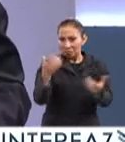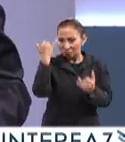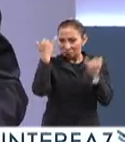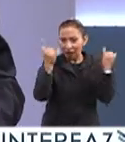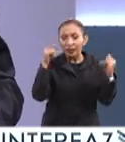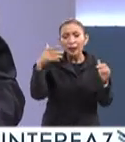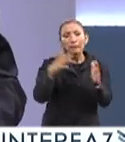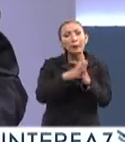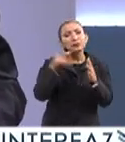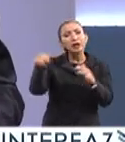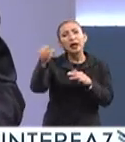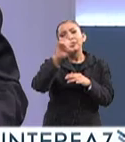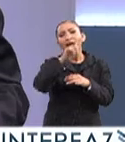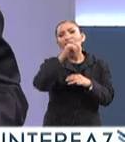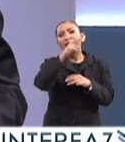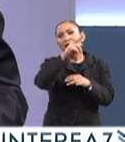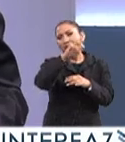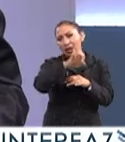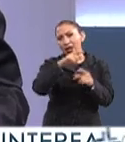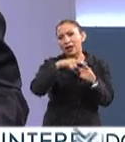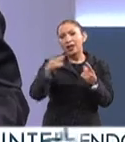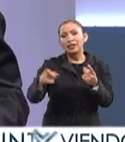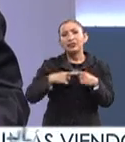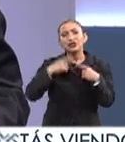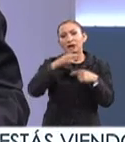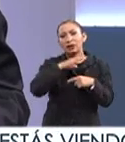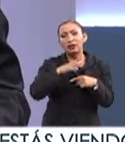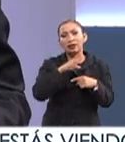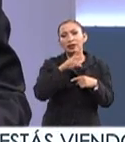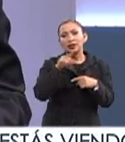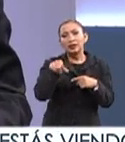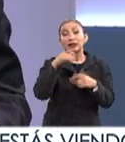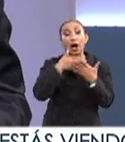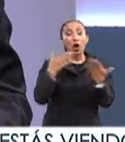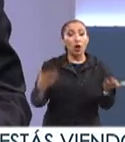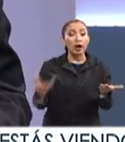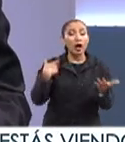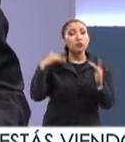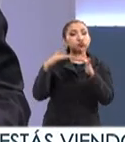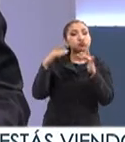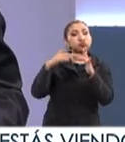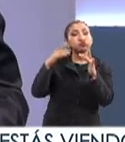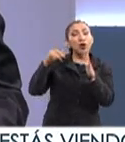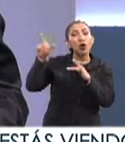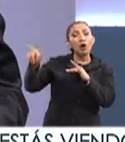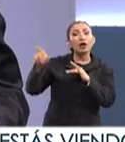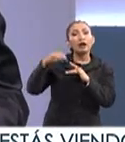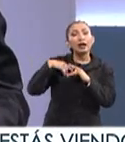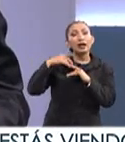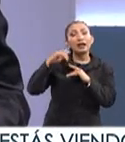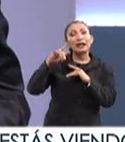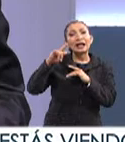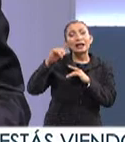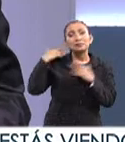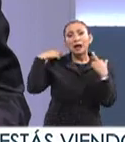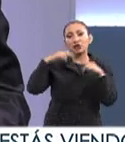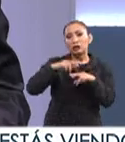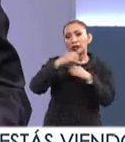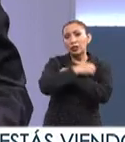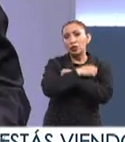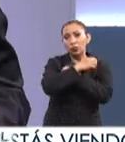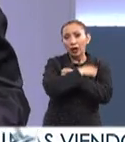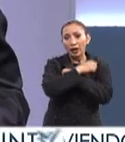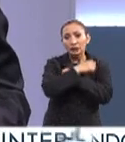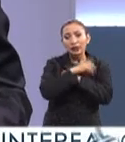y donde participa Televisión Educativa, por supuesto, la Dirección General de Televisión Educativa. En esta ocasión nos comunicamos con Edgar Sánchez Linares, él es maestro en